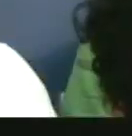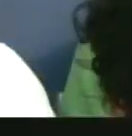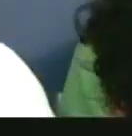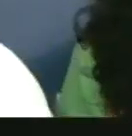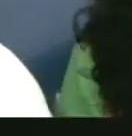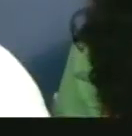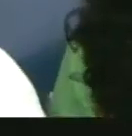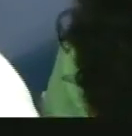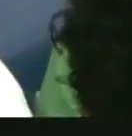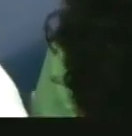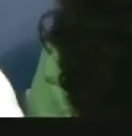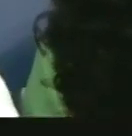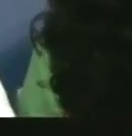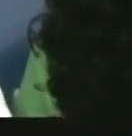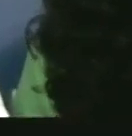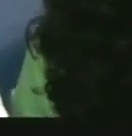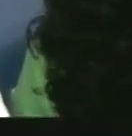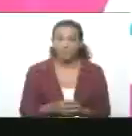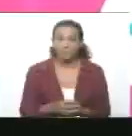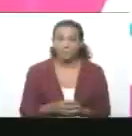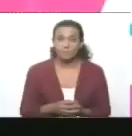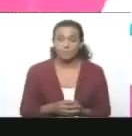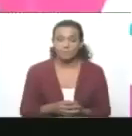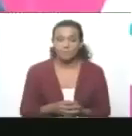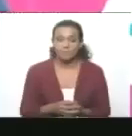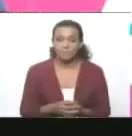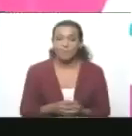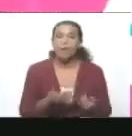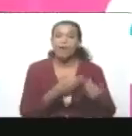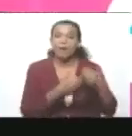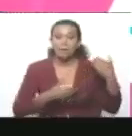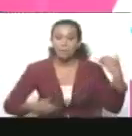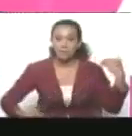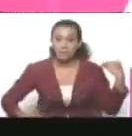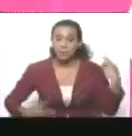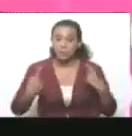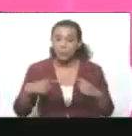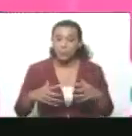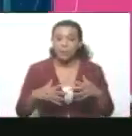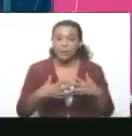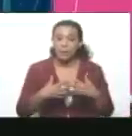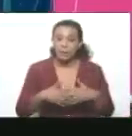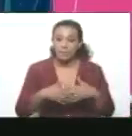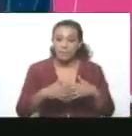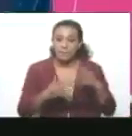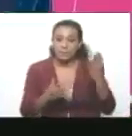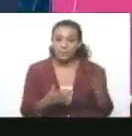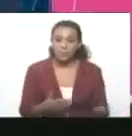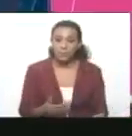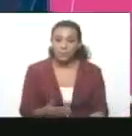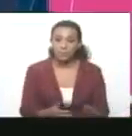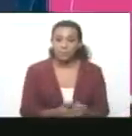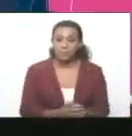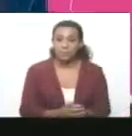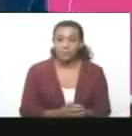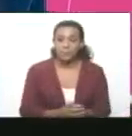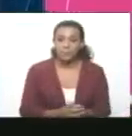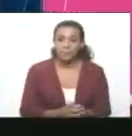Harry Kiapus, presidente del MUSIAT. ¿Ah? ¿Y tú quién eres? Yo soy el